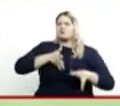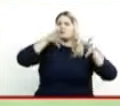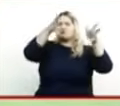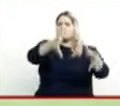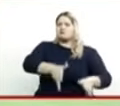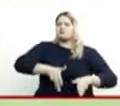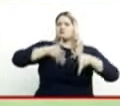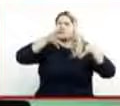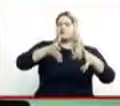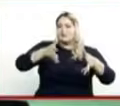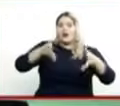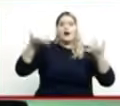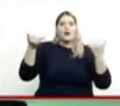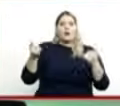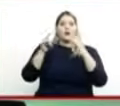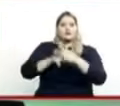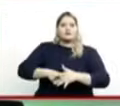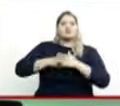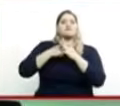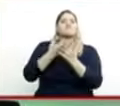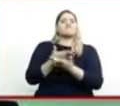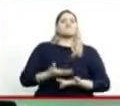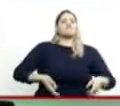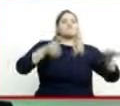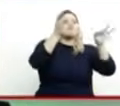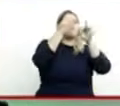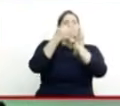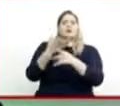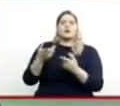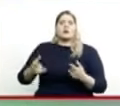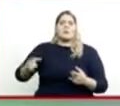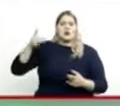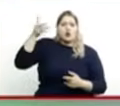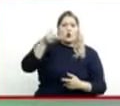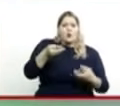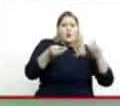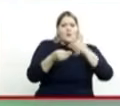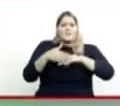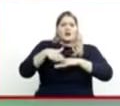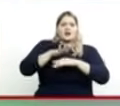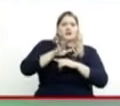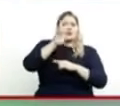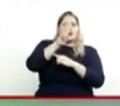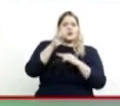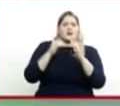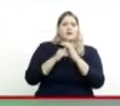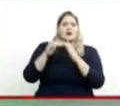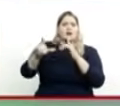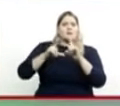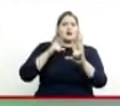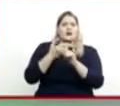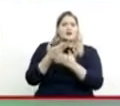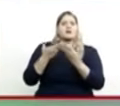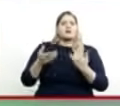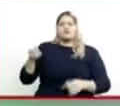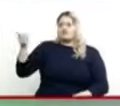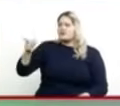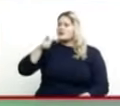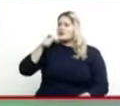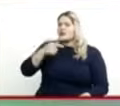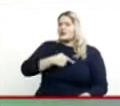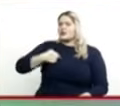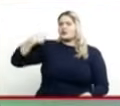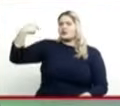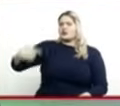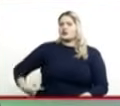Asimismo, he asignado más de 7 mil millones de lempiras que serán donados por la República Popular China